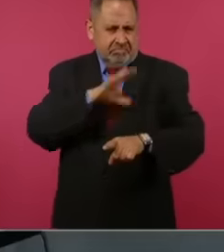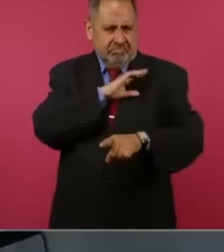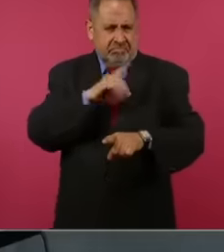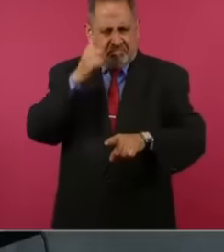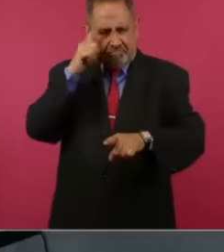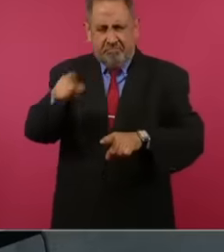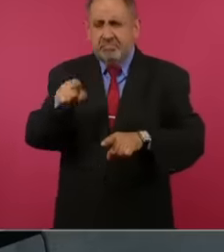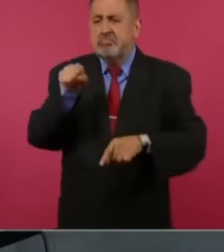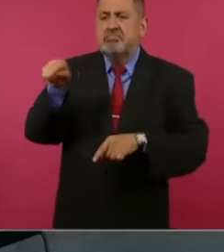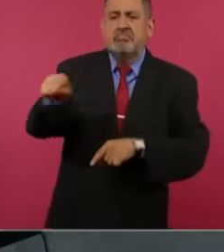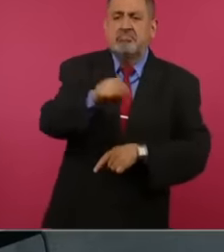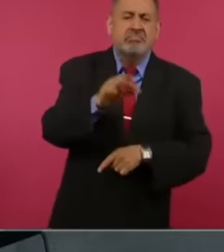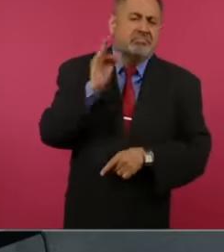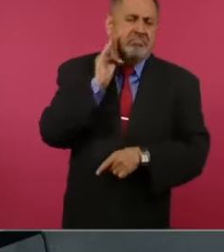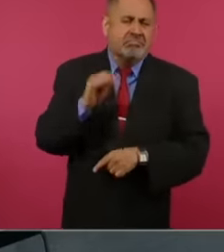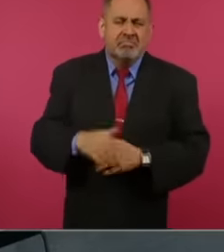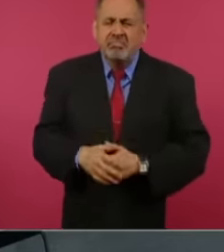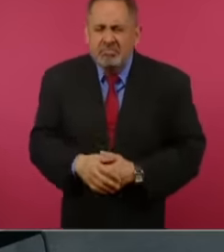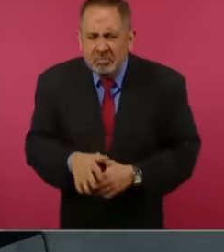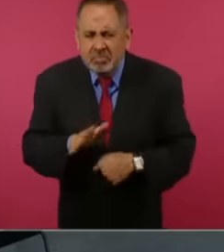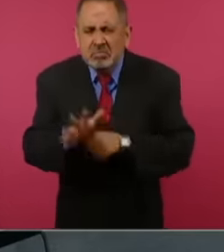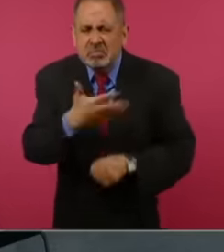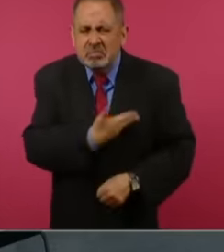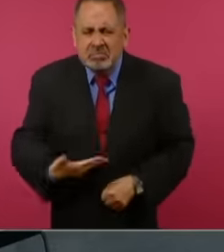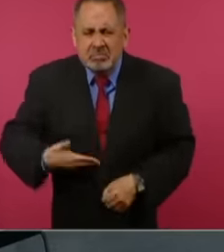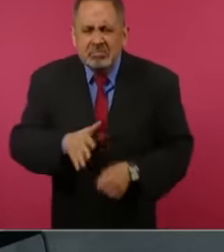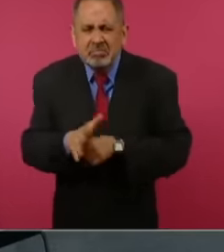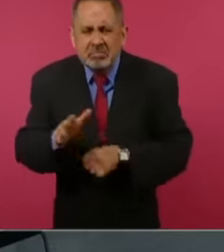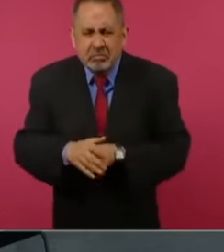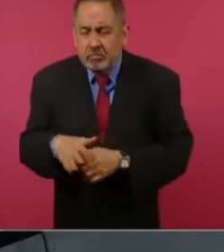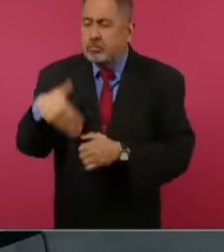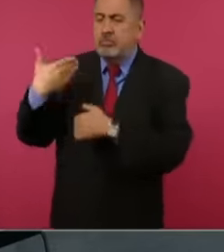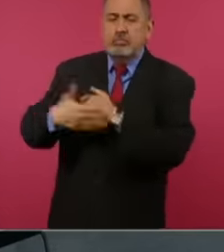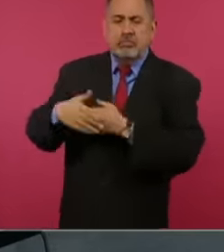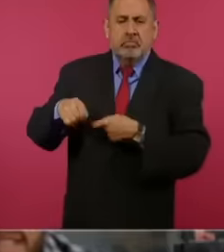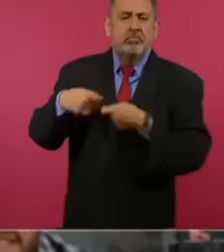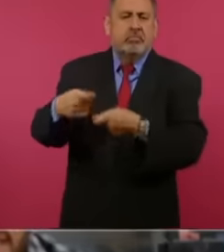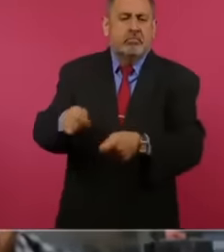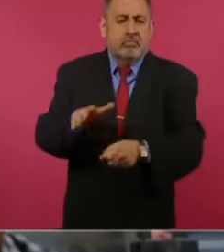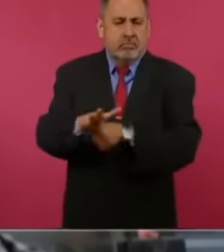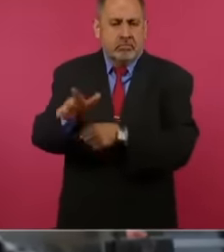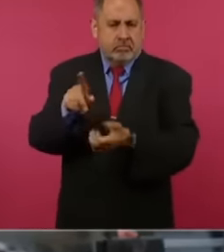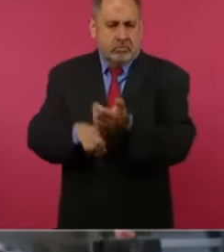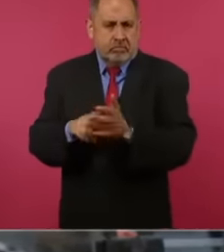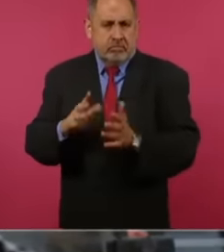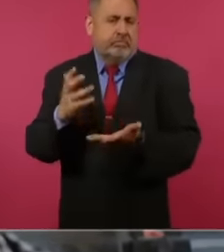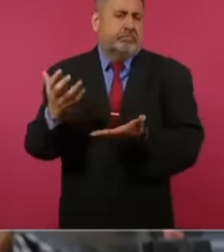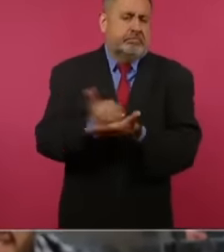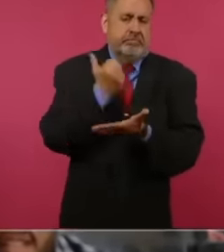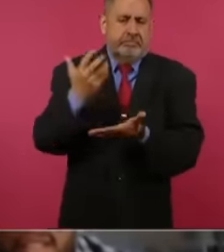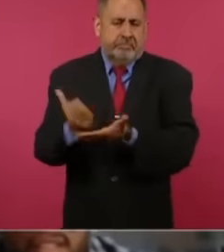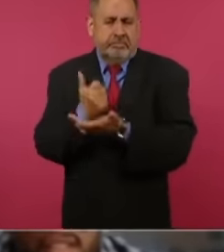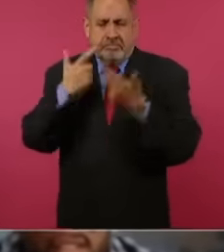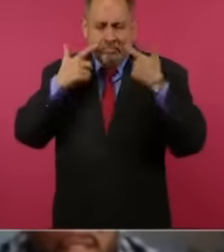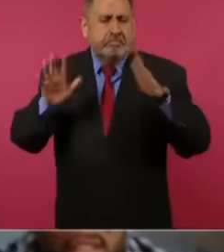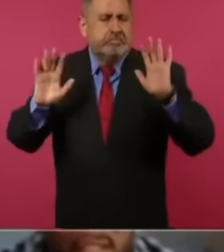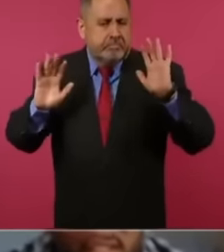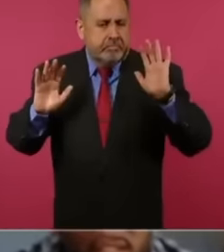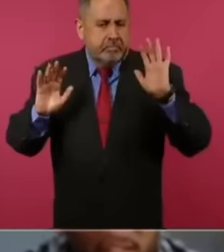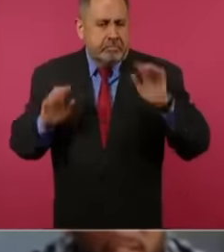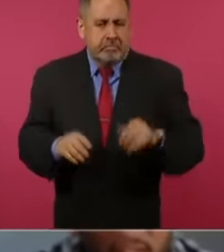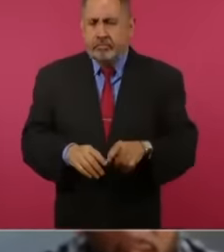para que las fiscalías, en vez de... ¿Cuál presidenta? Pues la que sigue, la que quede, cualquiera de las dos.